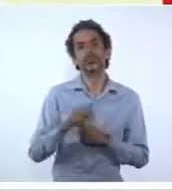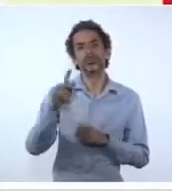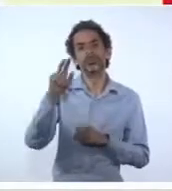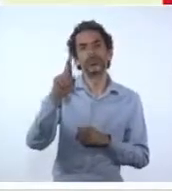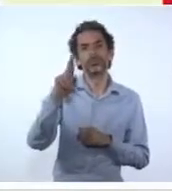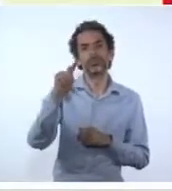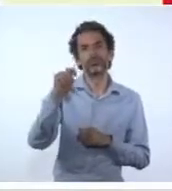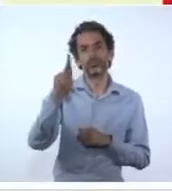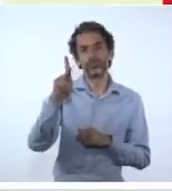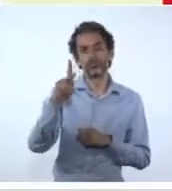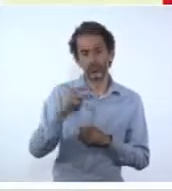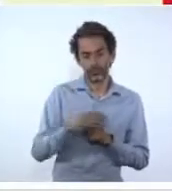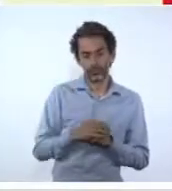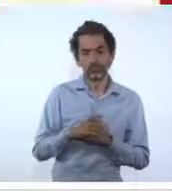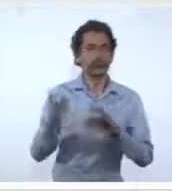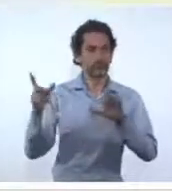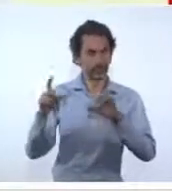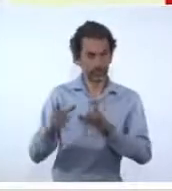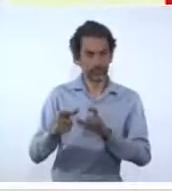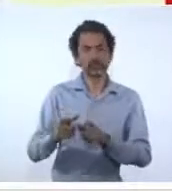RTP es menor.